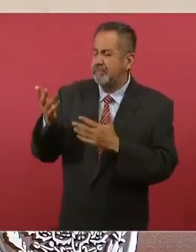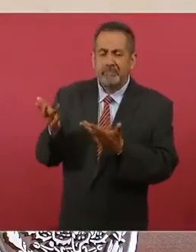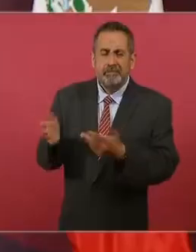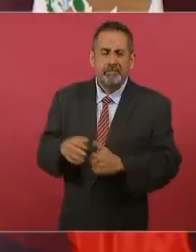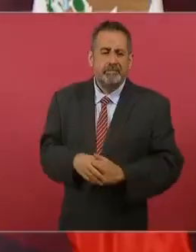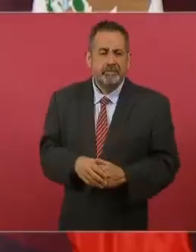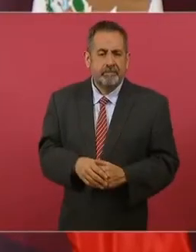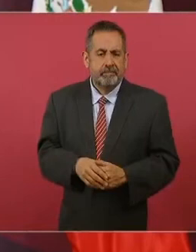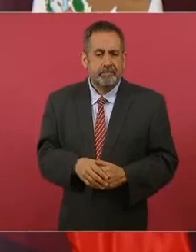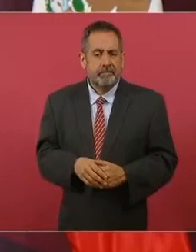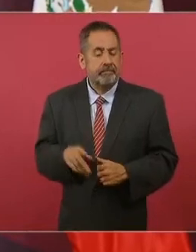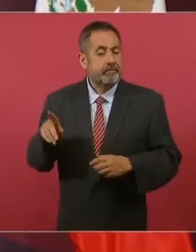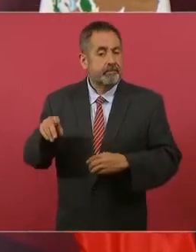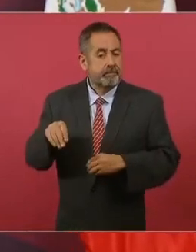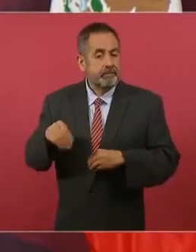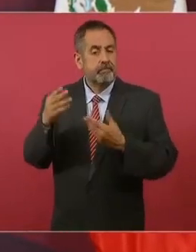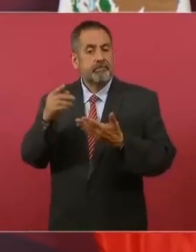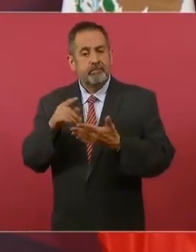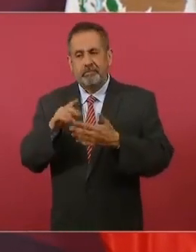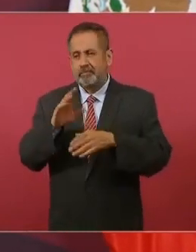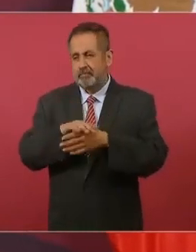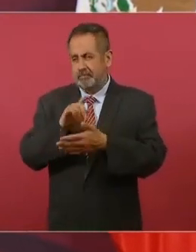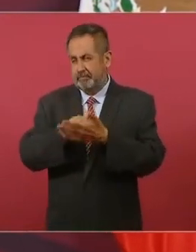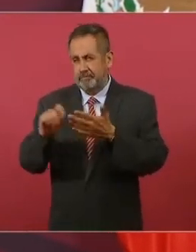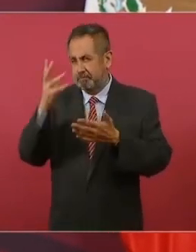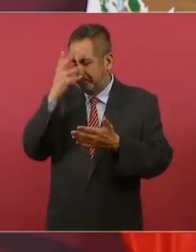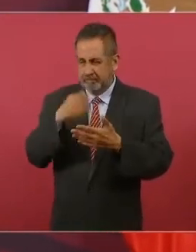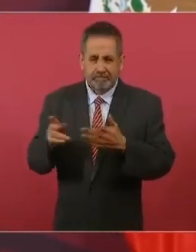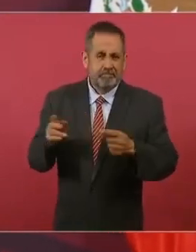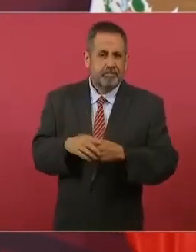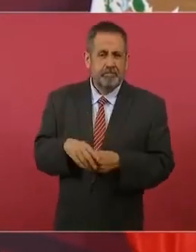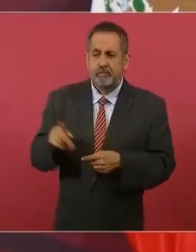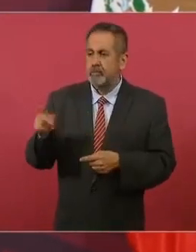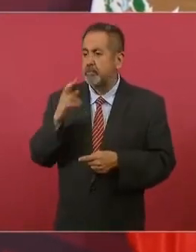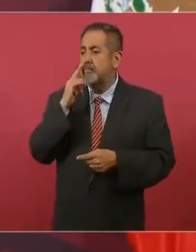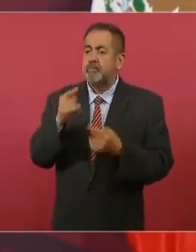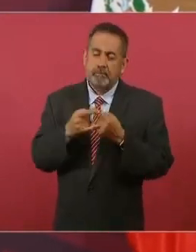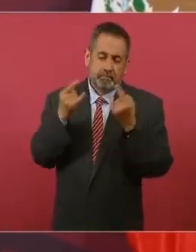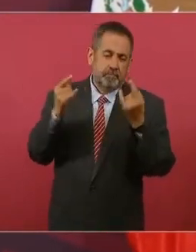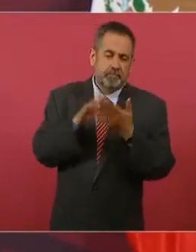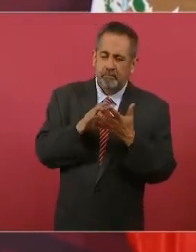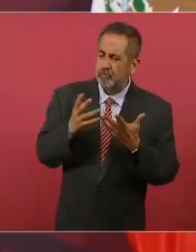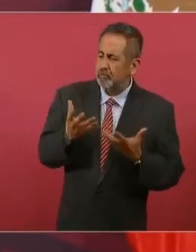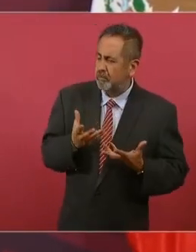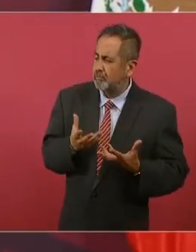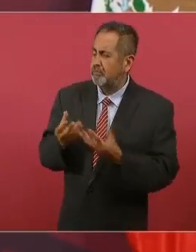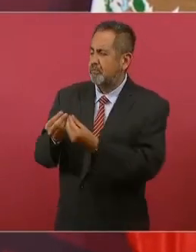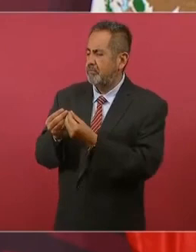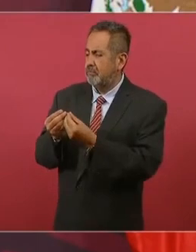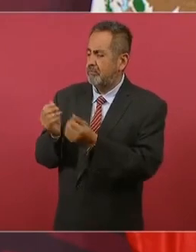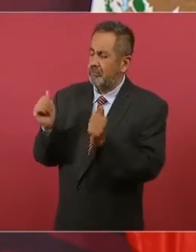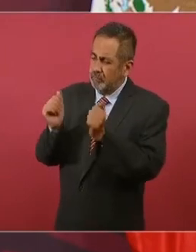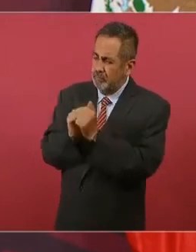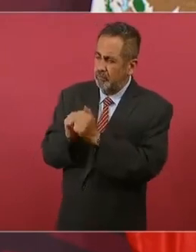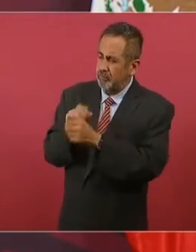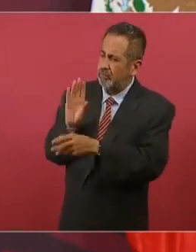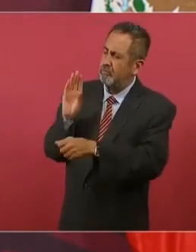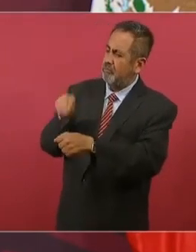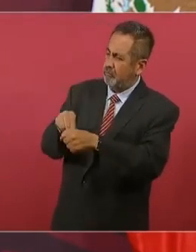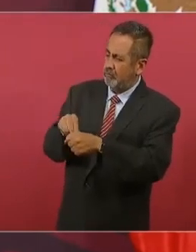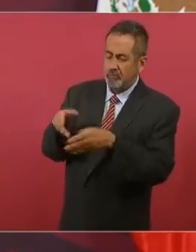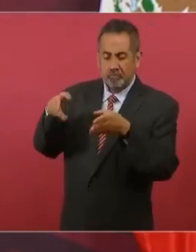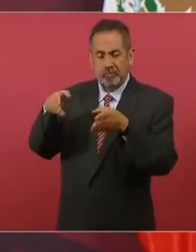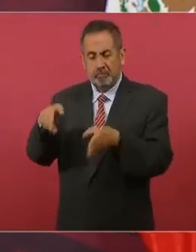El poema más bello, su mejor cuento, ¿qué le gustaría llevarse a la